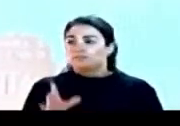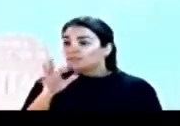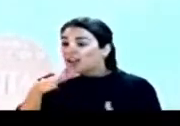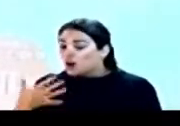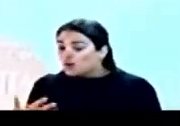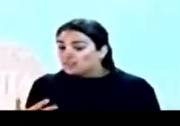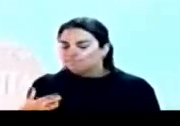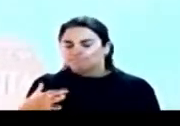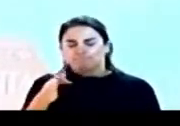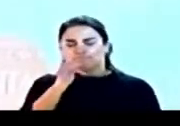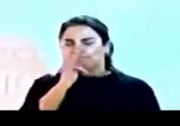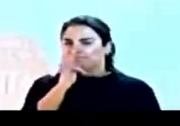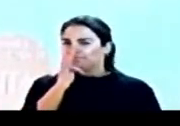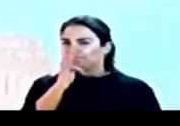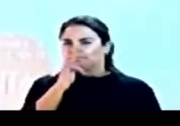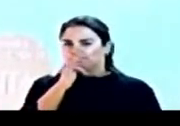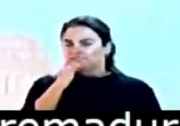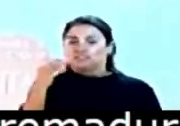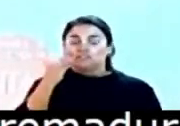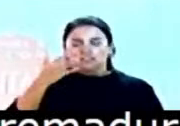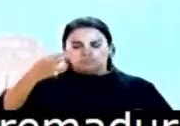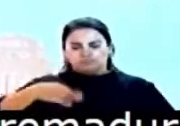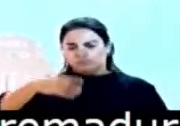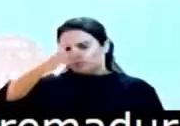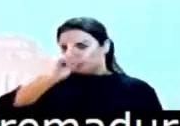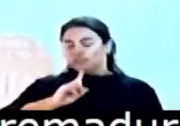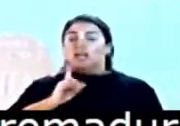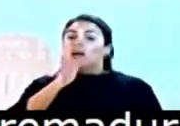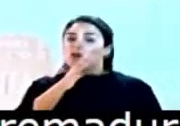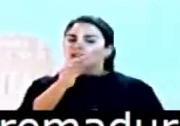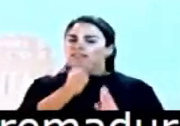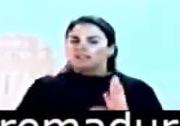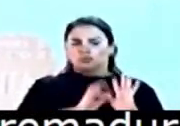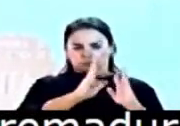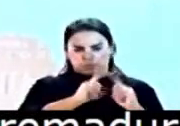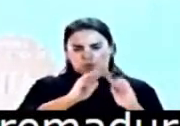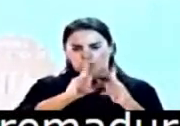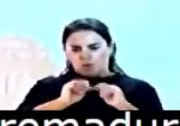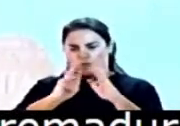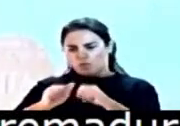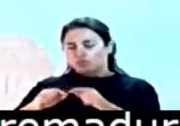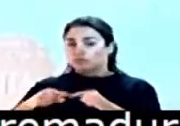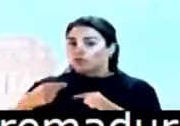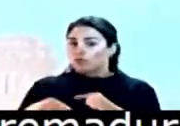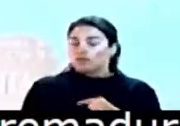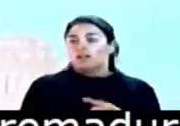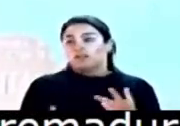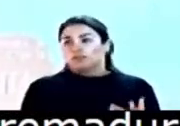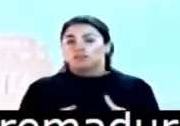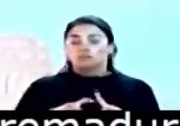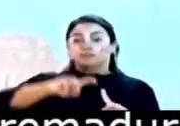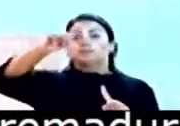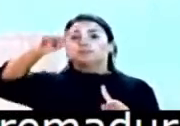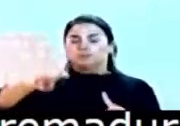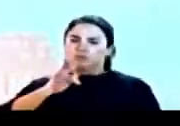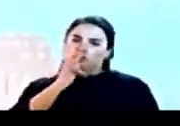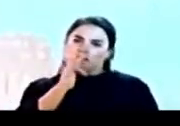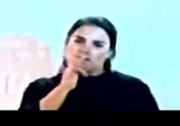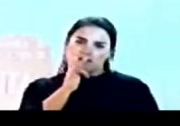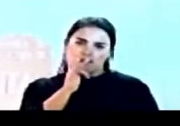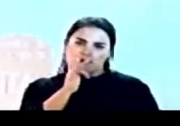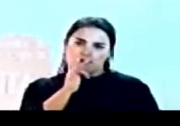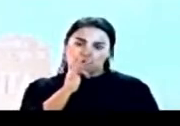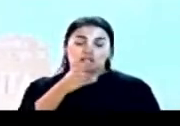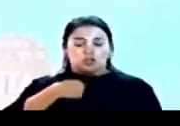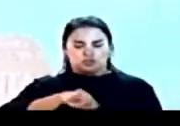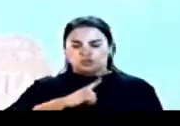no hay una fecha determinada, como digo, se está monitorizando todos los días y desde luego el pico todavía no se ha alcanzado, es lo que